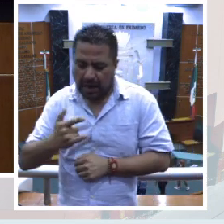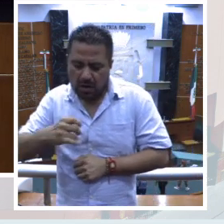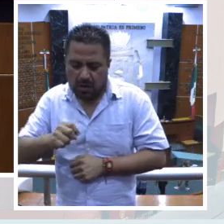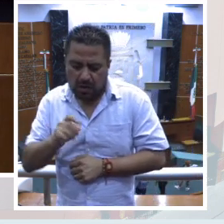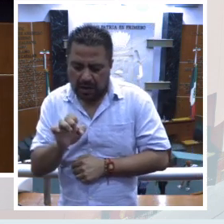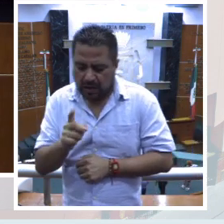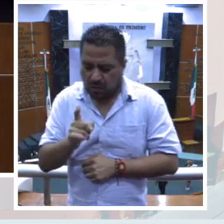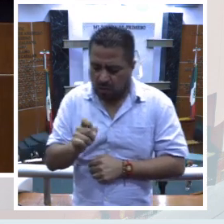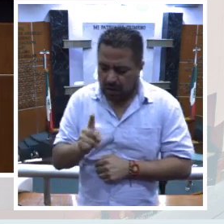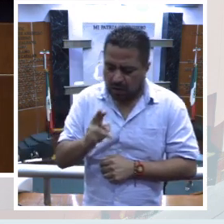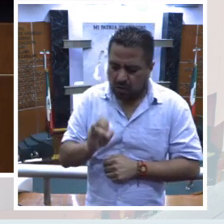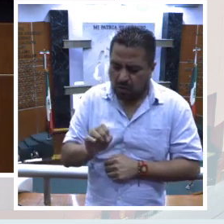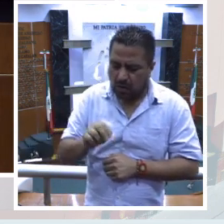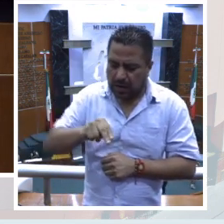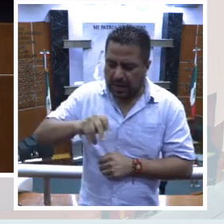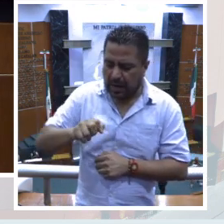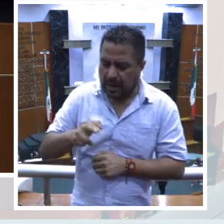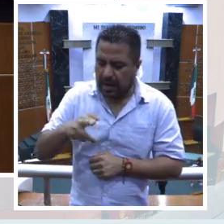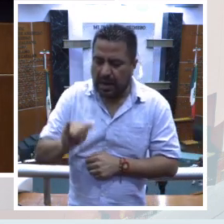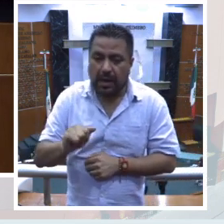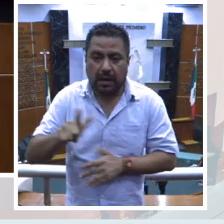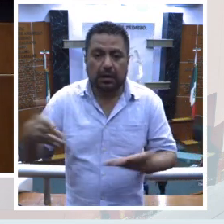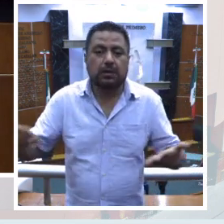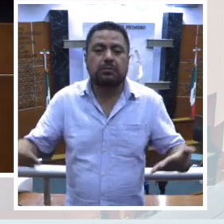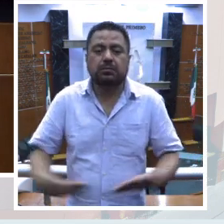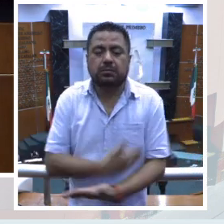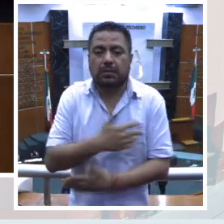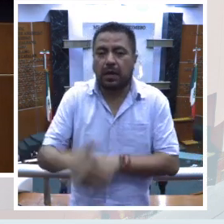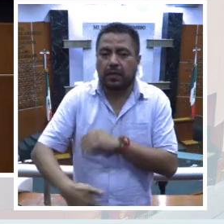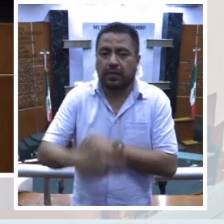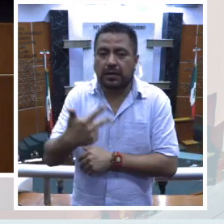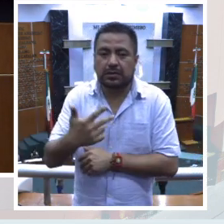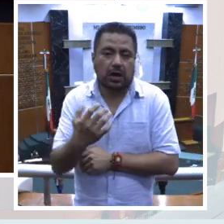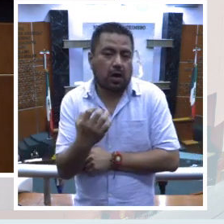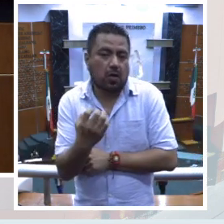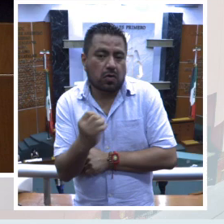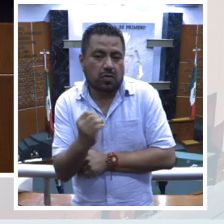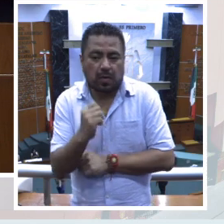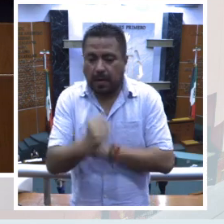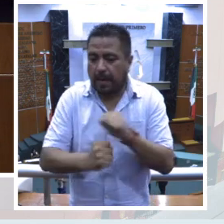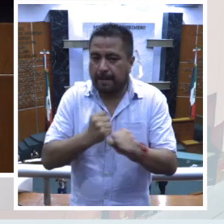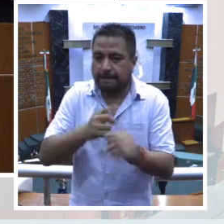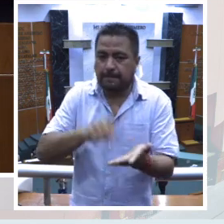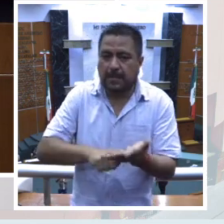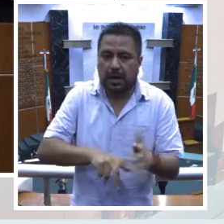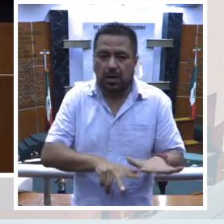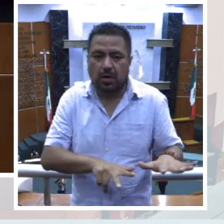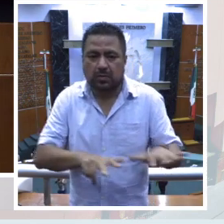nerin Reynoso cuyo natalicio fue el 13 de octubre de